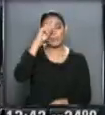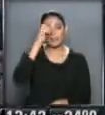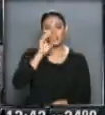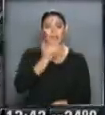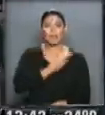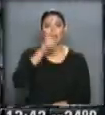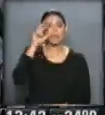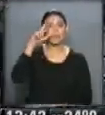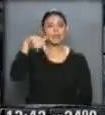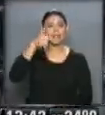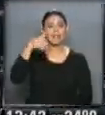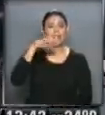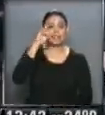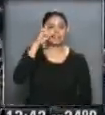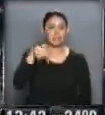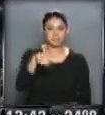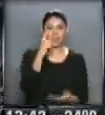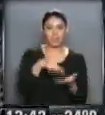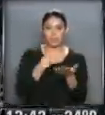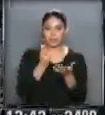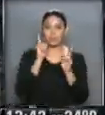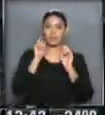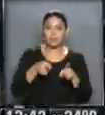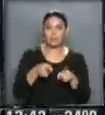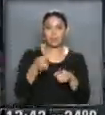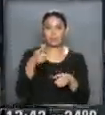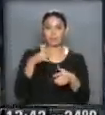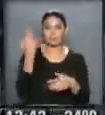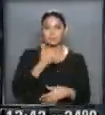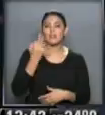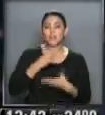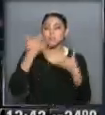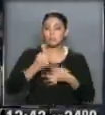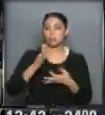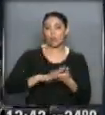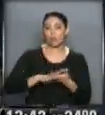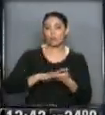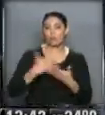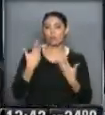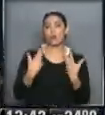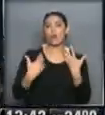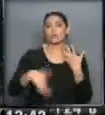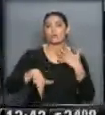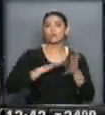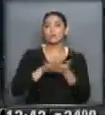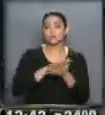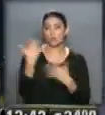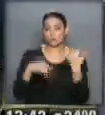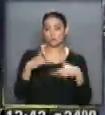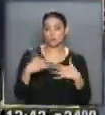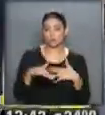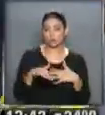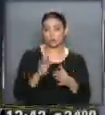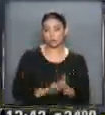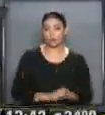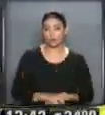Fernández de la Capital Federal, por ejemplo. Se han especializado en esto y son también tomados como cabecera ante